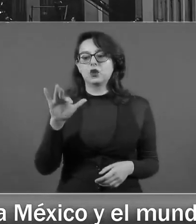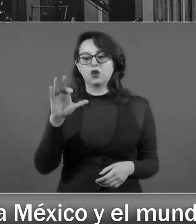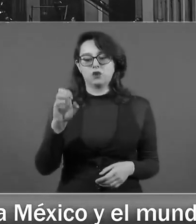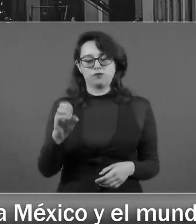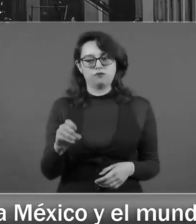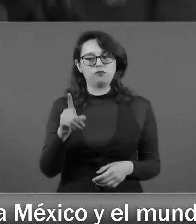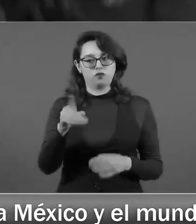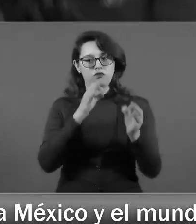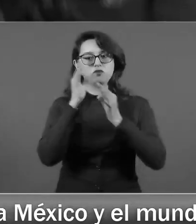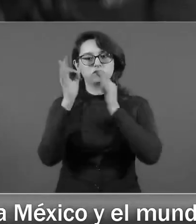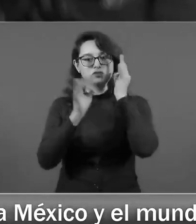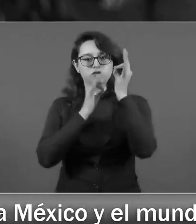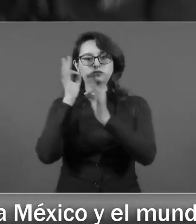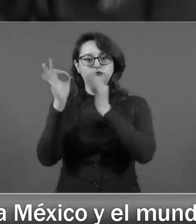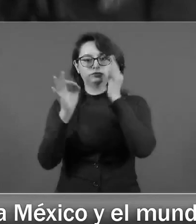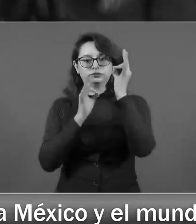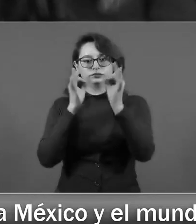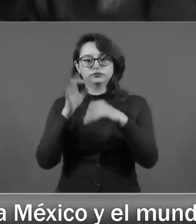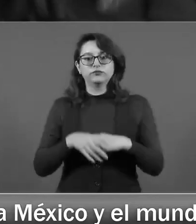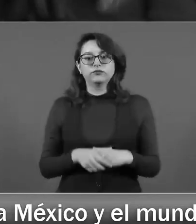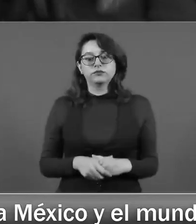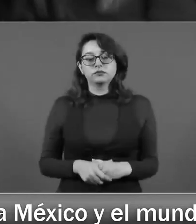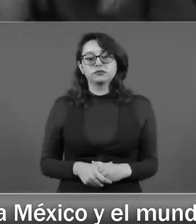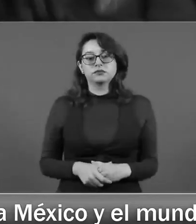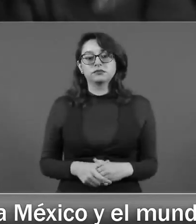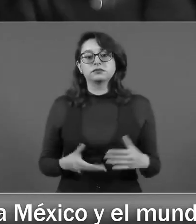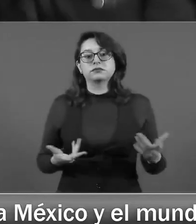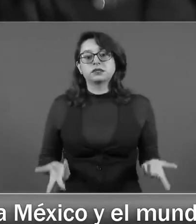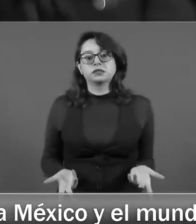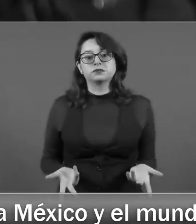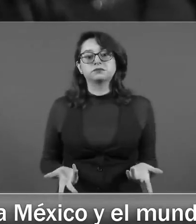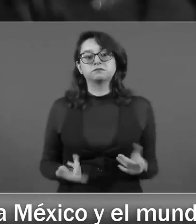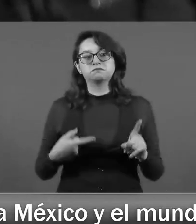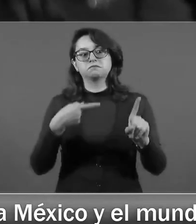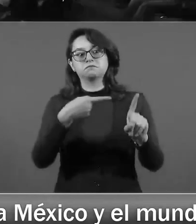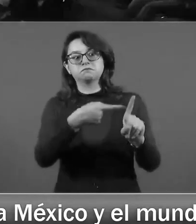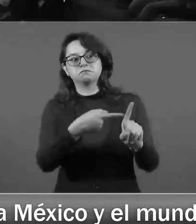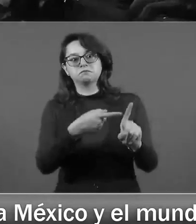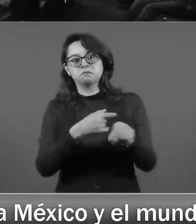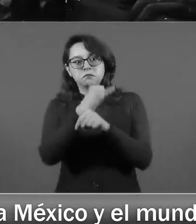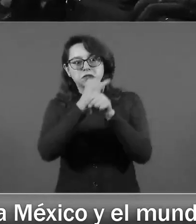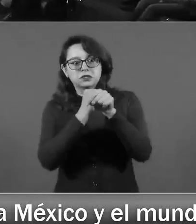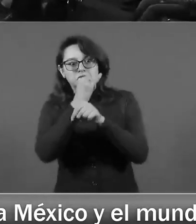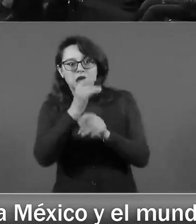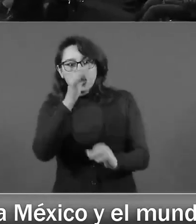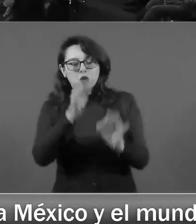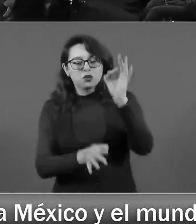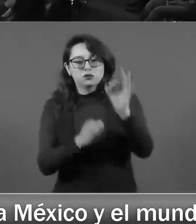de que no sabíamos y que la fiscalía